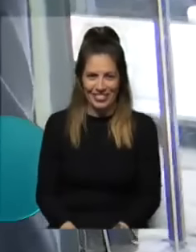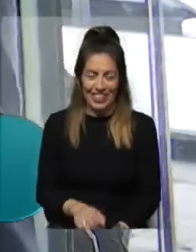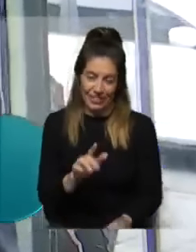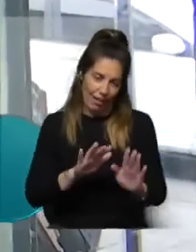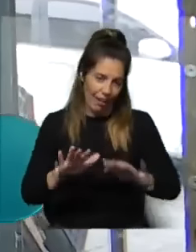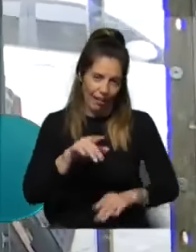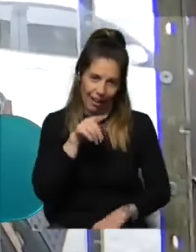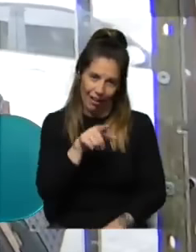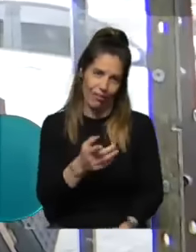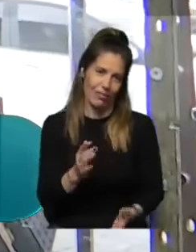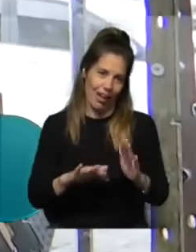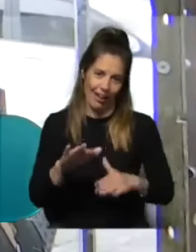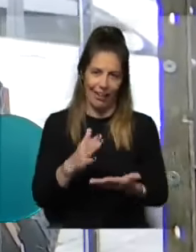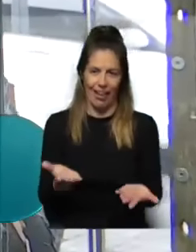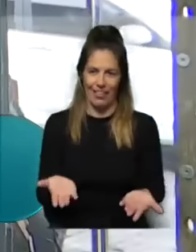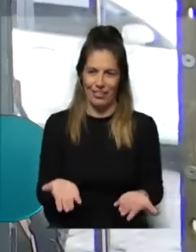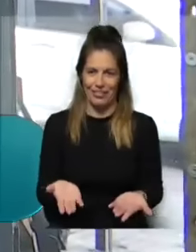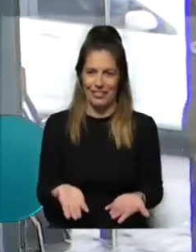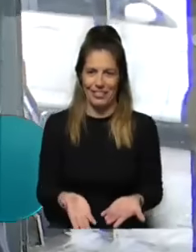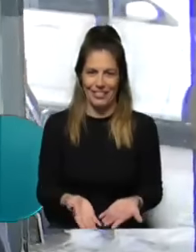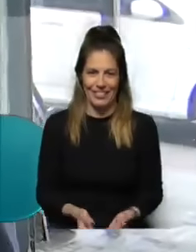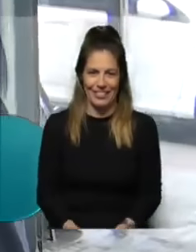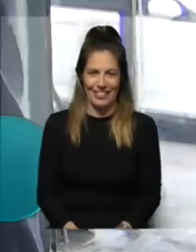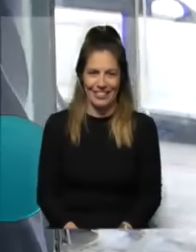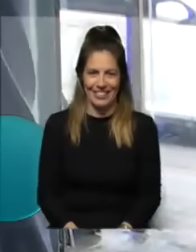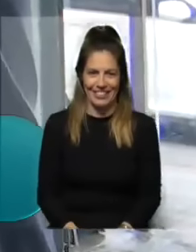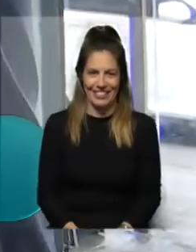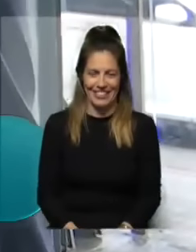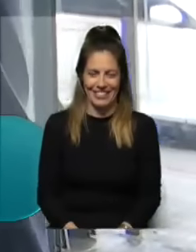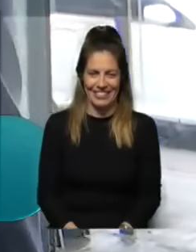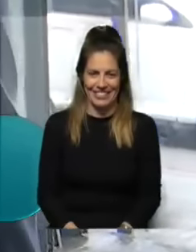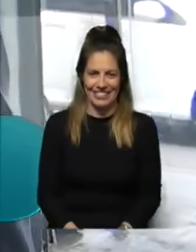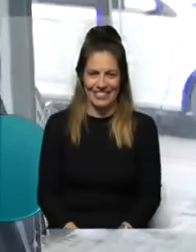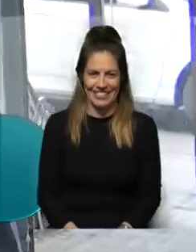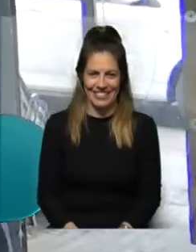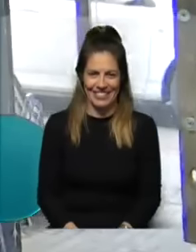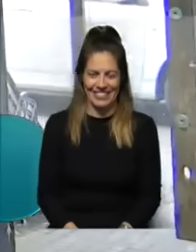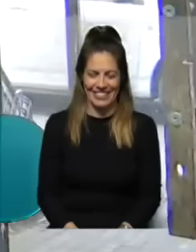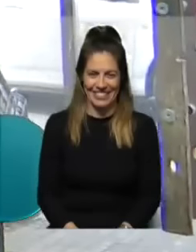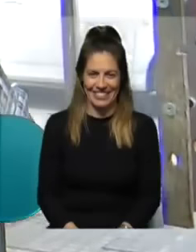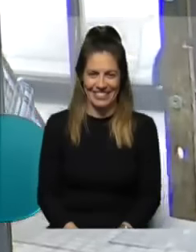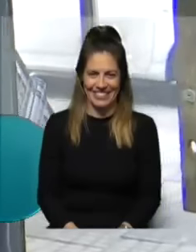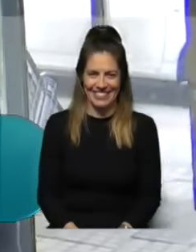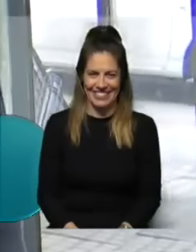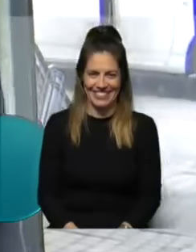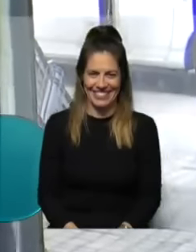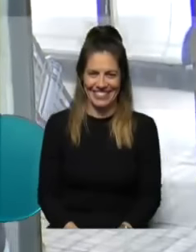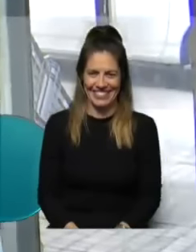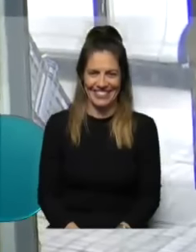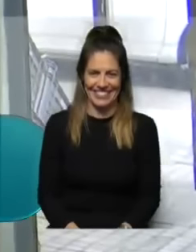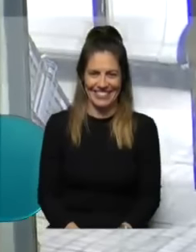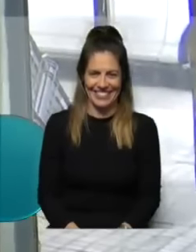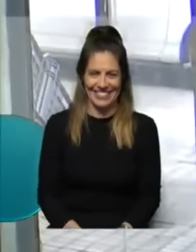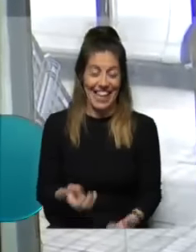eso. Claro, hay que arreglarlo, Tano, increíble. Para acá, yo te corto. La carita está nerviosa, en serio. Bueno, Tano,